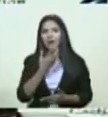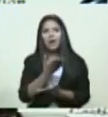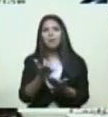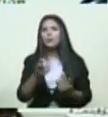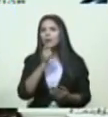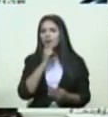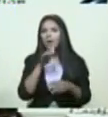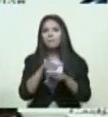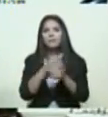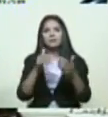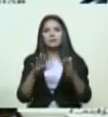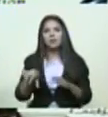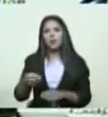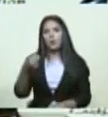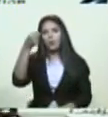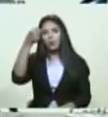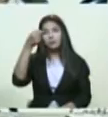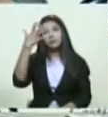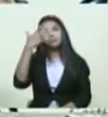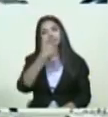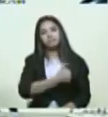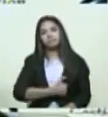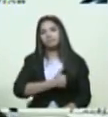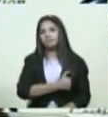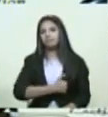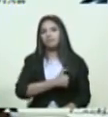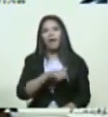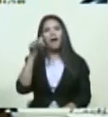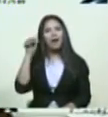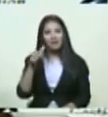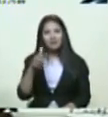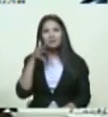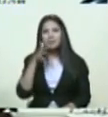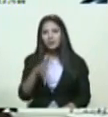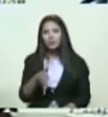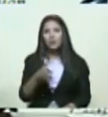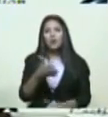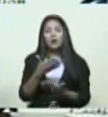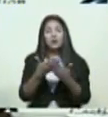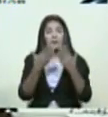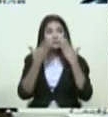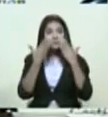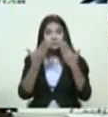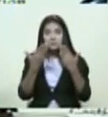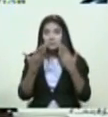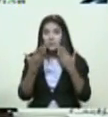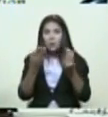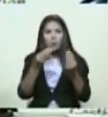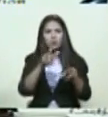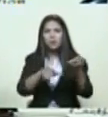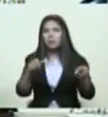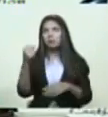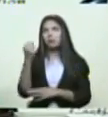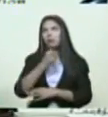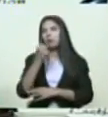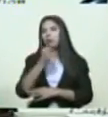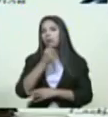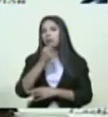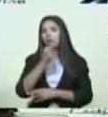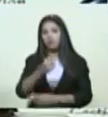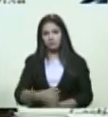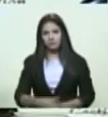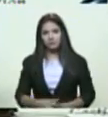Público. Y lamentablemente eso aquí ocurrió ante la vista gorda y cómplice de las máximas autoridades.